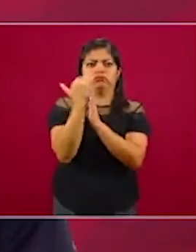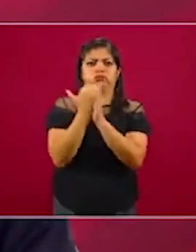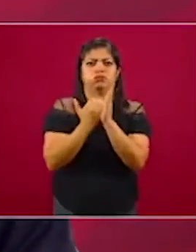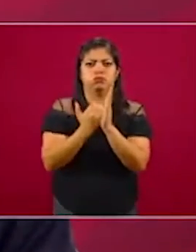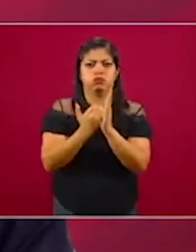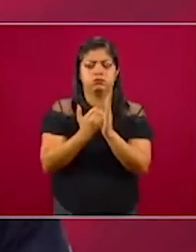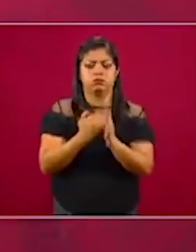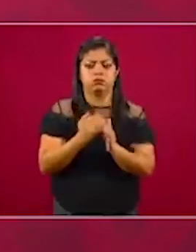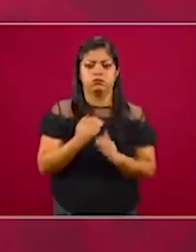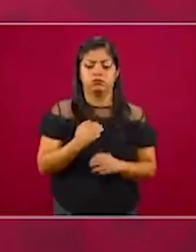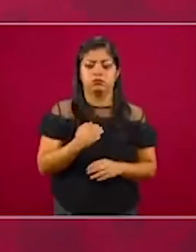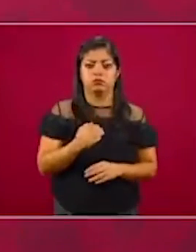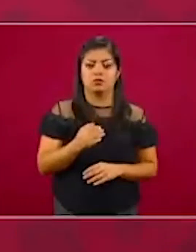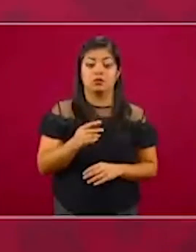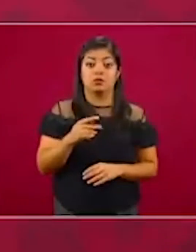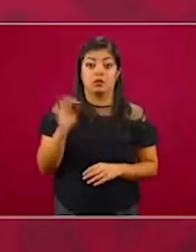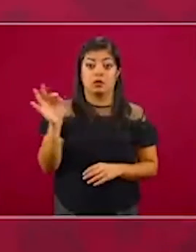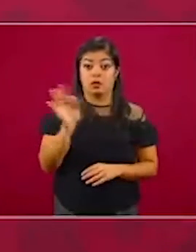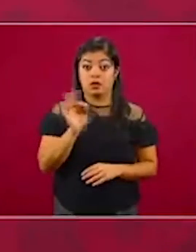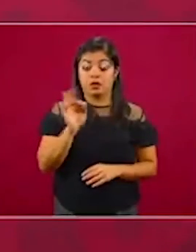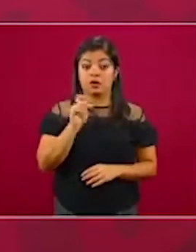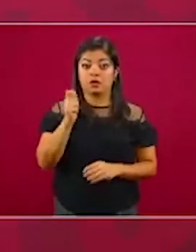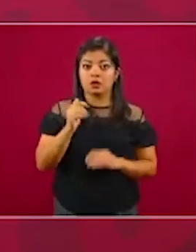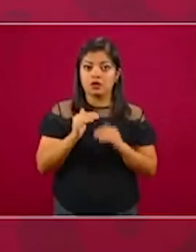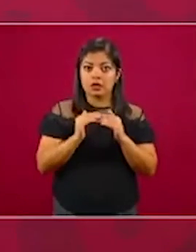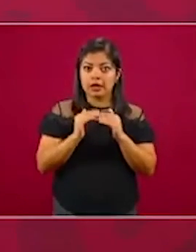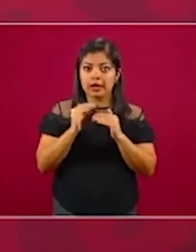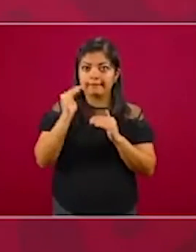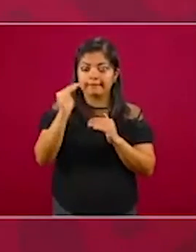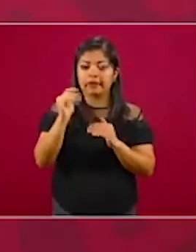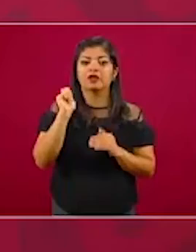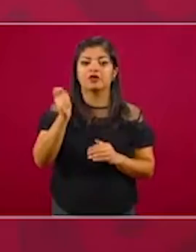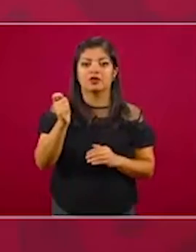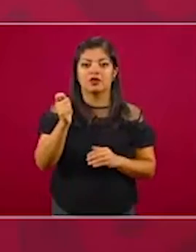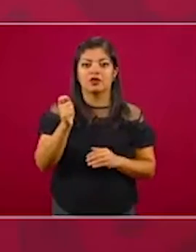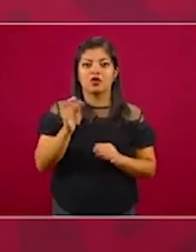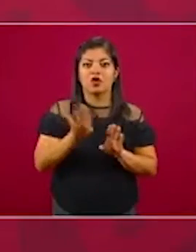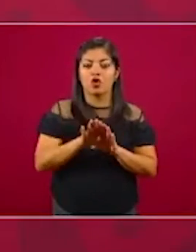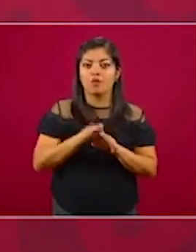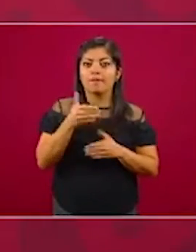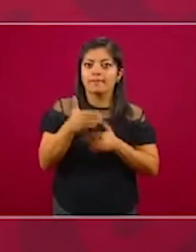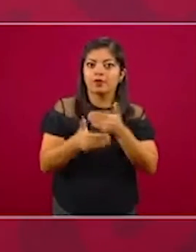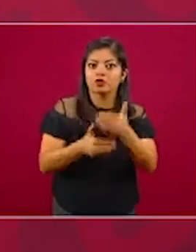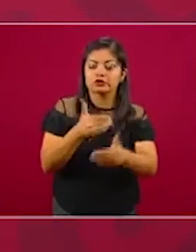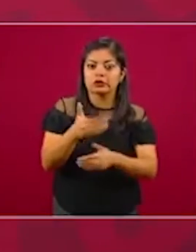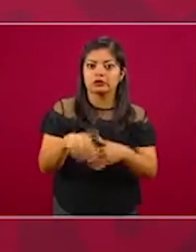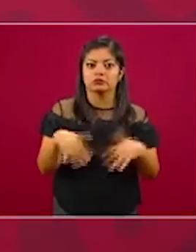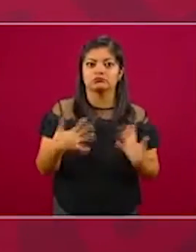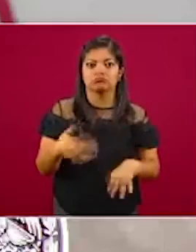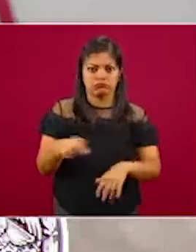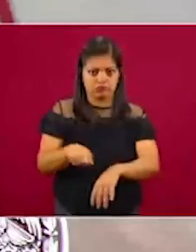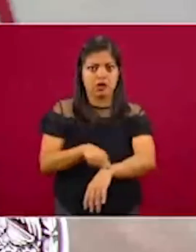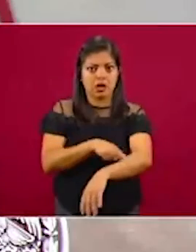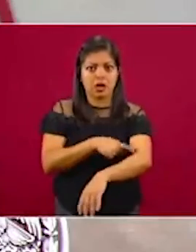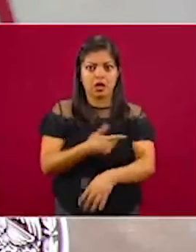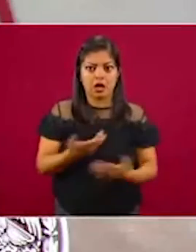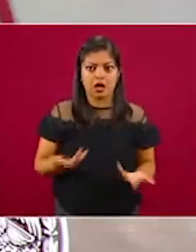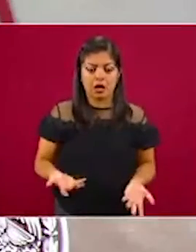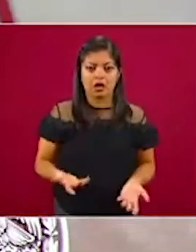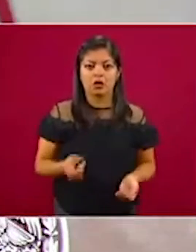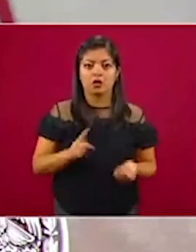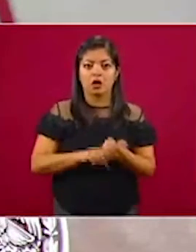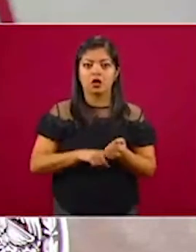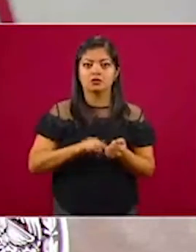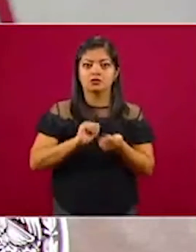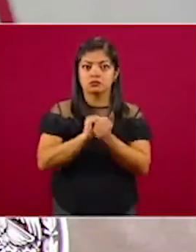su incremento fue producto de un proceso, largo proceso social, su